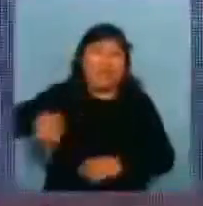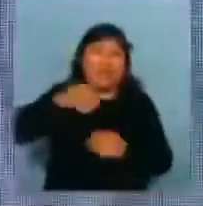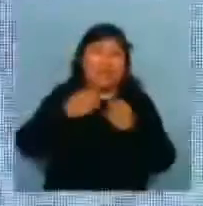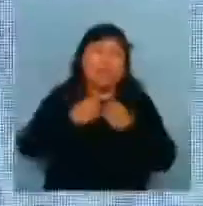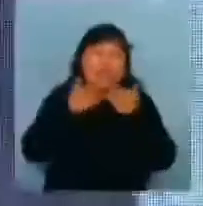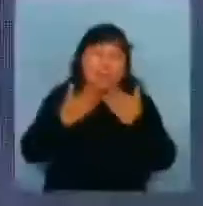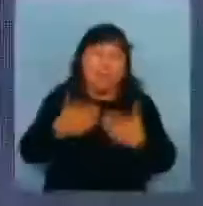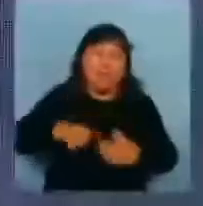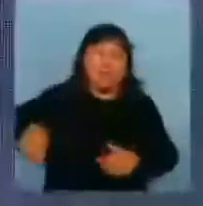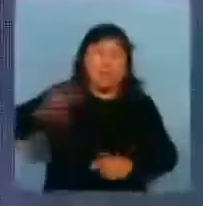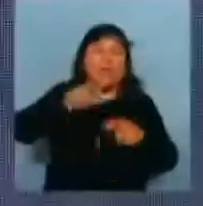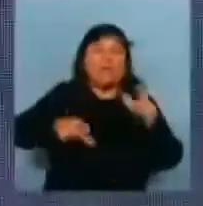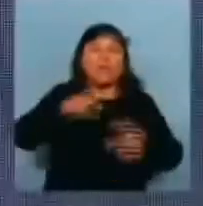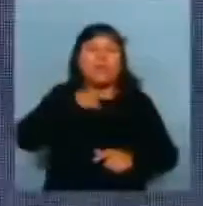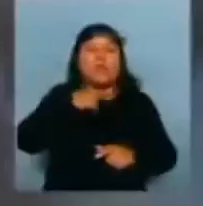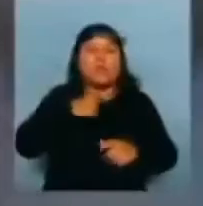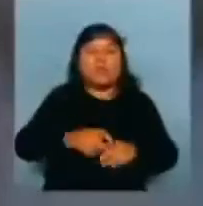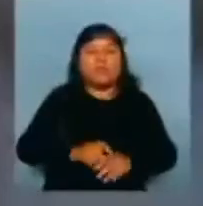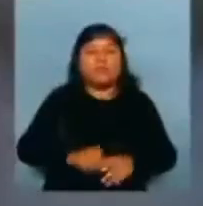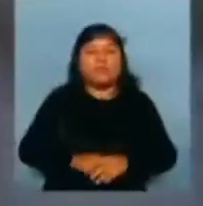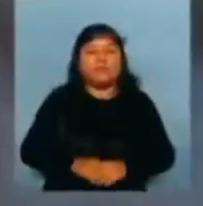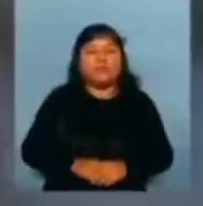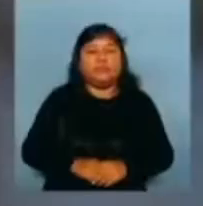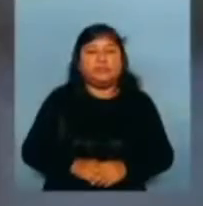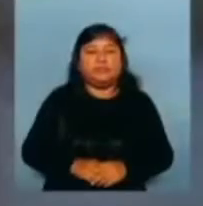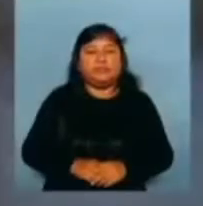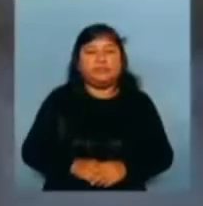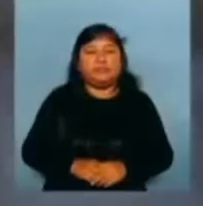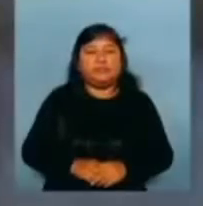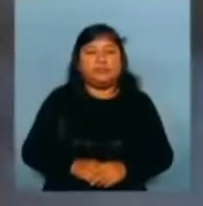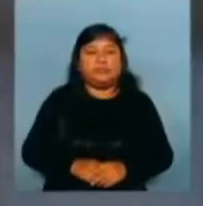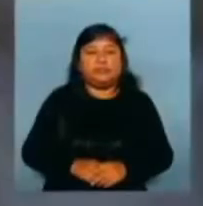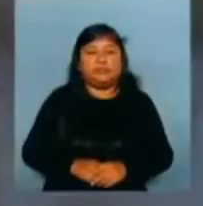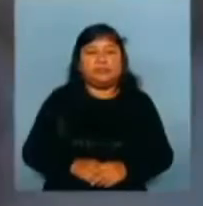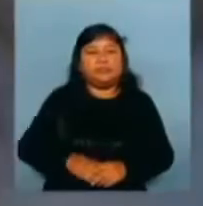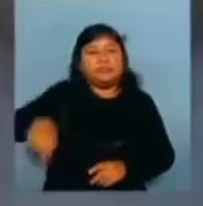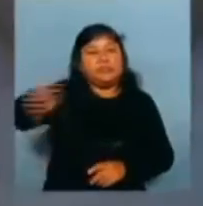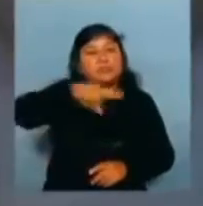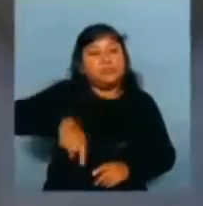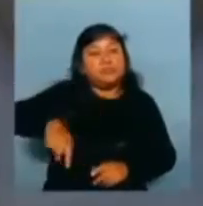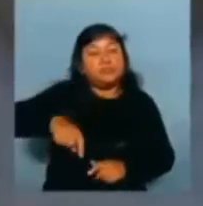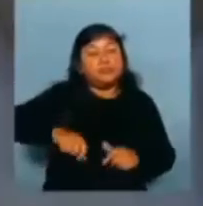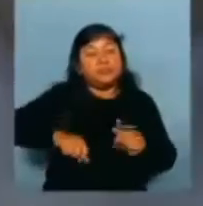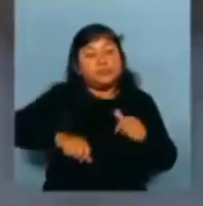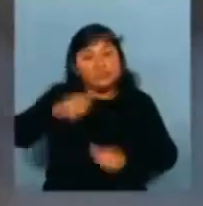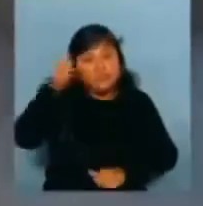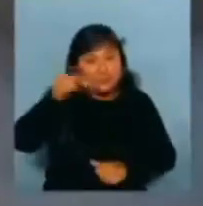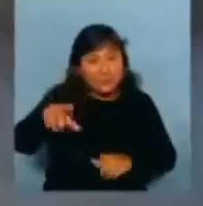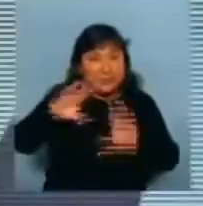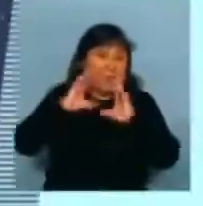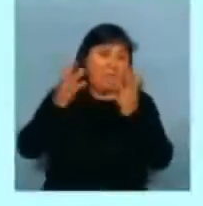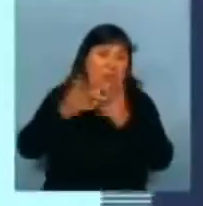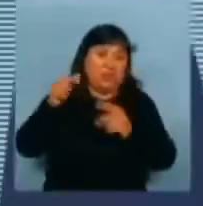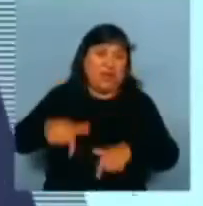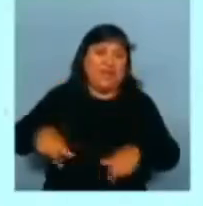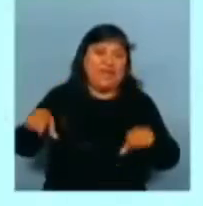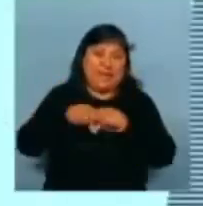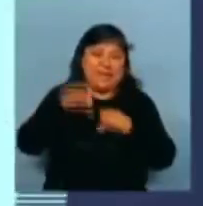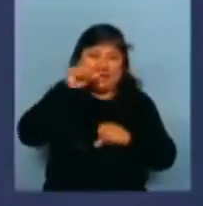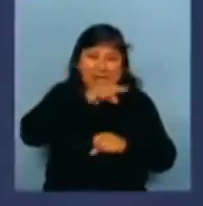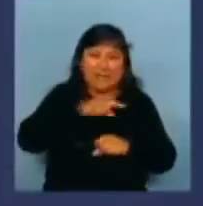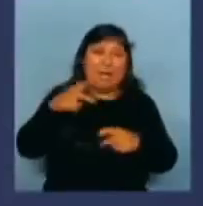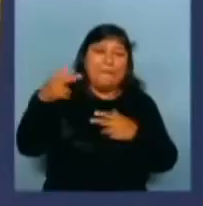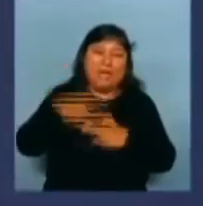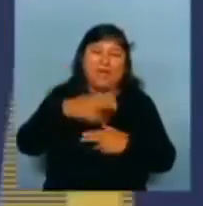gente, a todos los jujeños que me acompañan. Con la presencia de la campeona del mundo aquí en los estudios del canal, nos vamos a la pausa y enseguida más noticias.